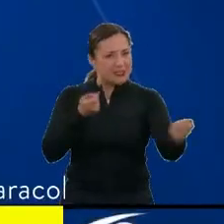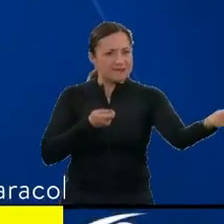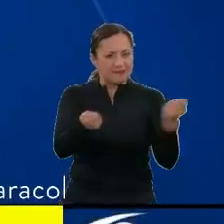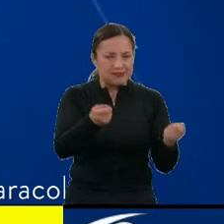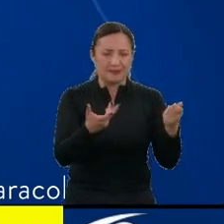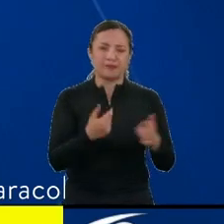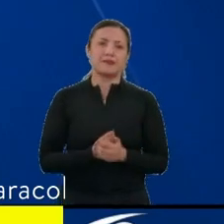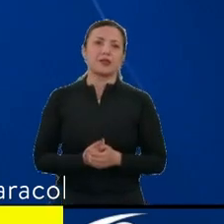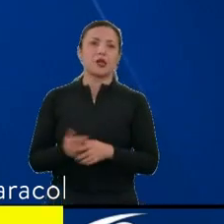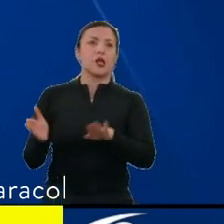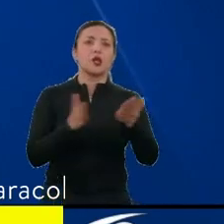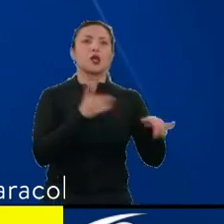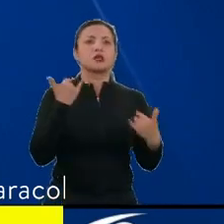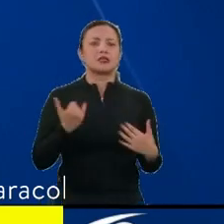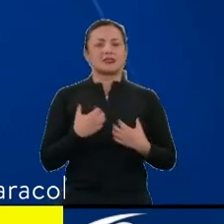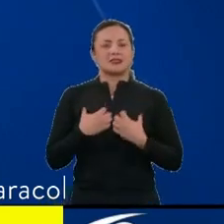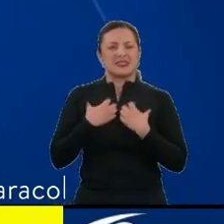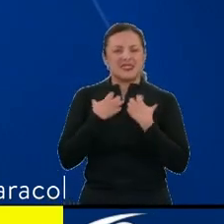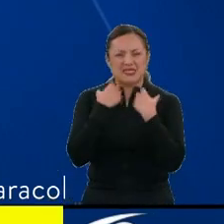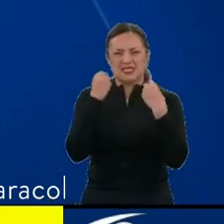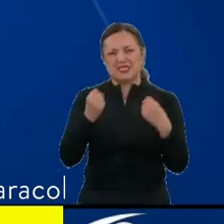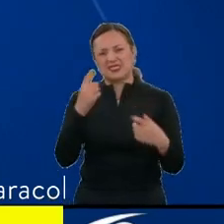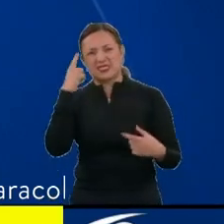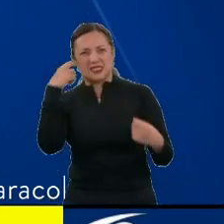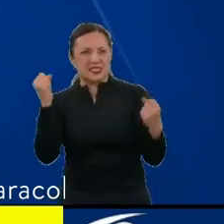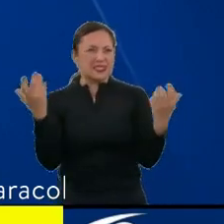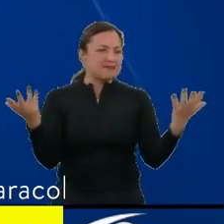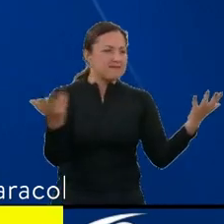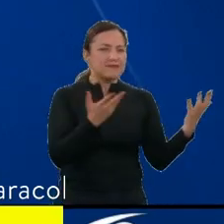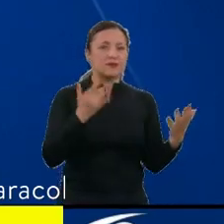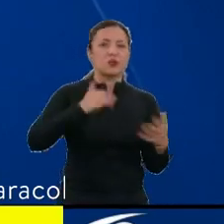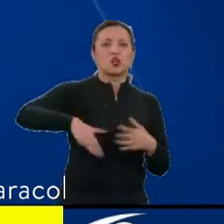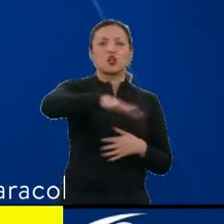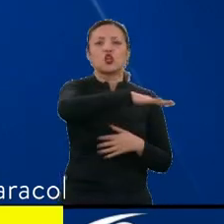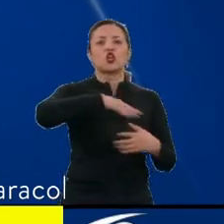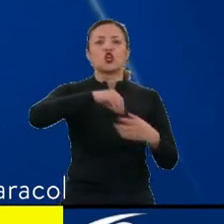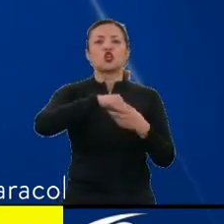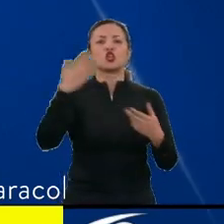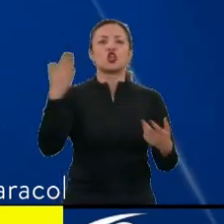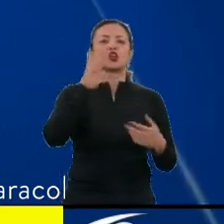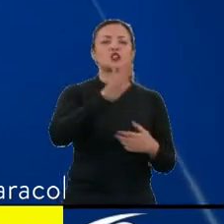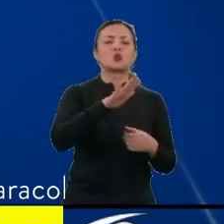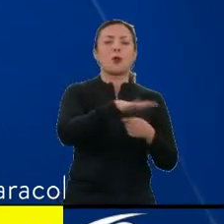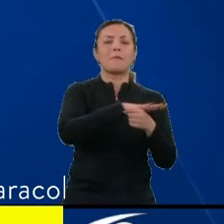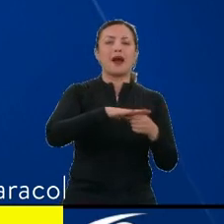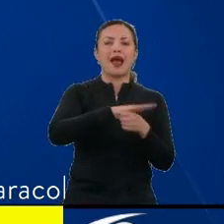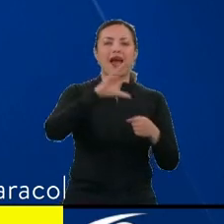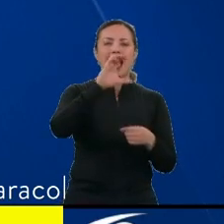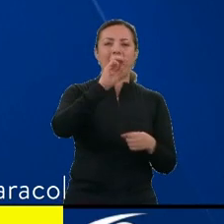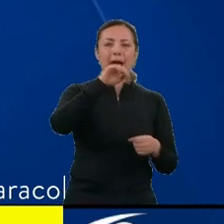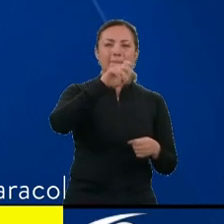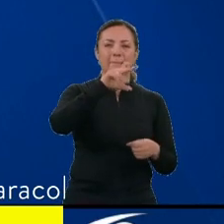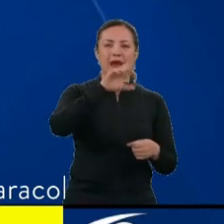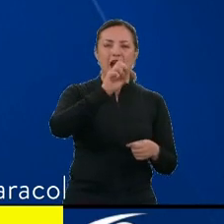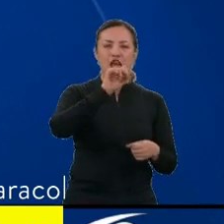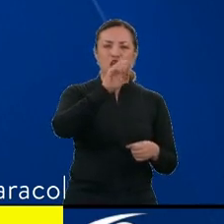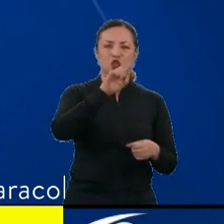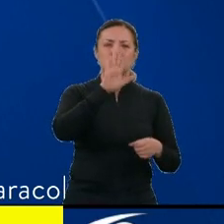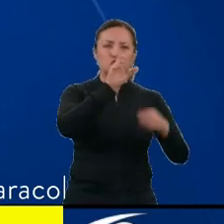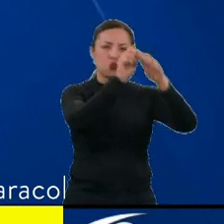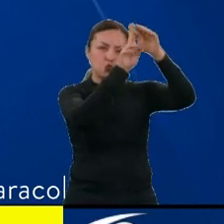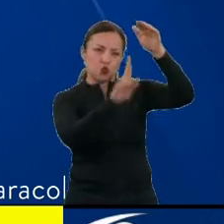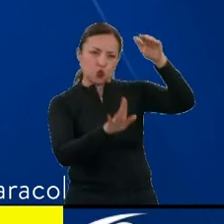Momentos de angustia e impotencia se vivieron en el barrio San José de los Campanos Sur de Cartagena. Los familiares y amigos de